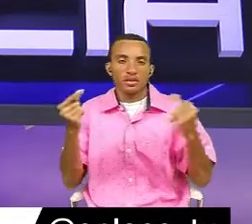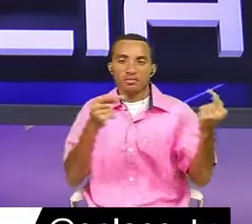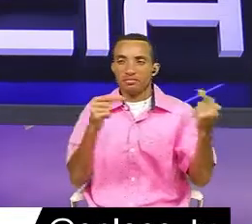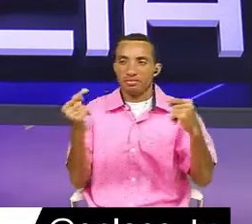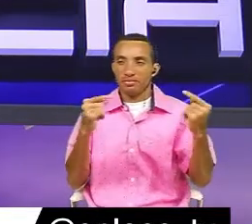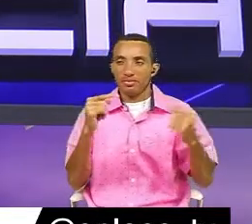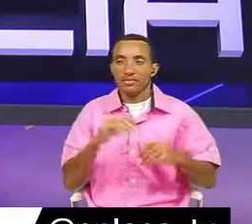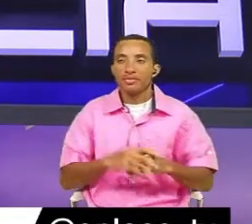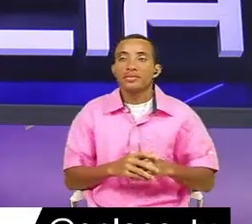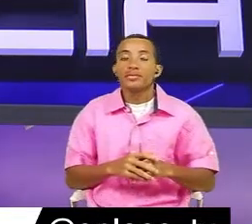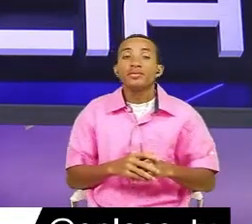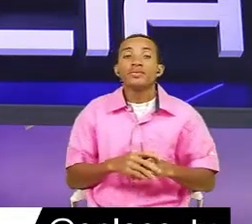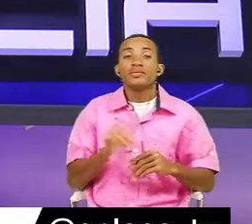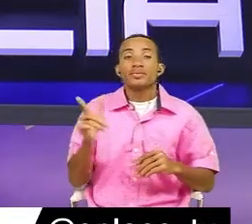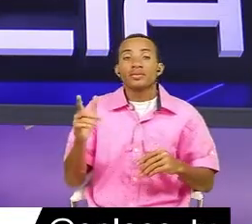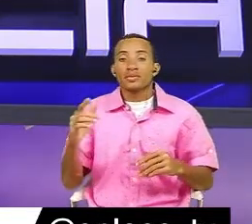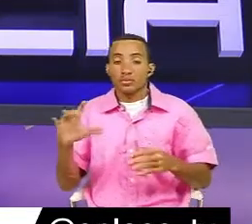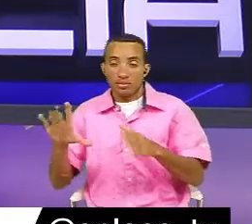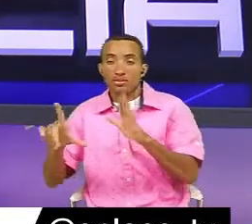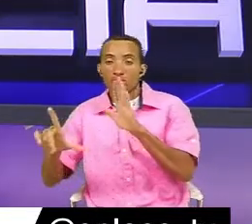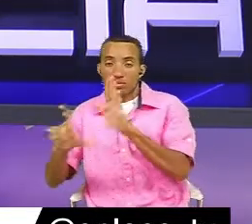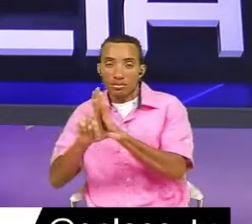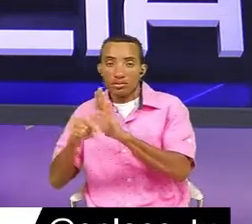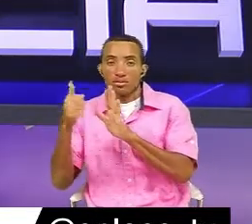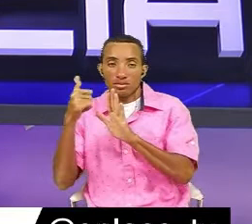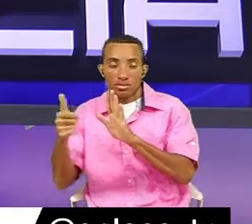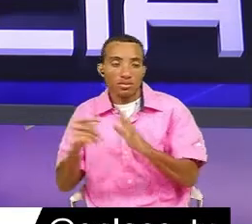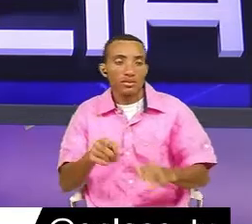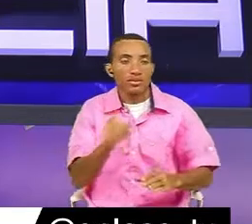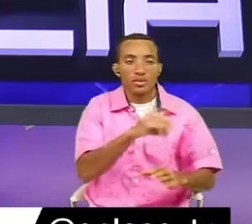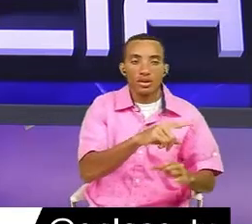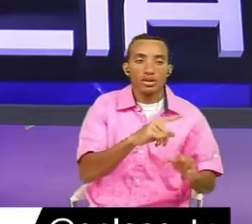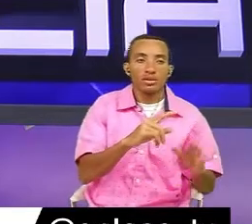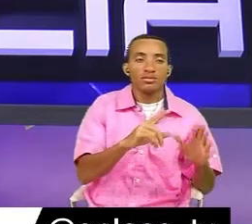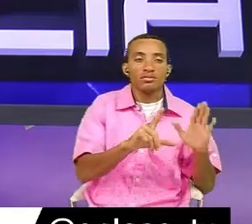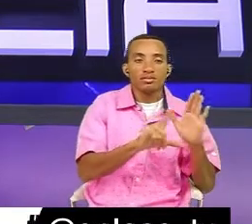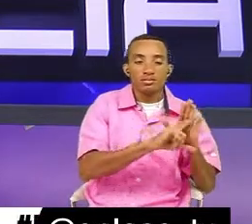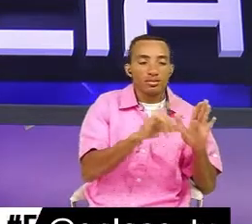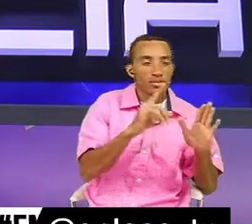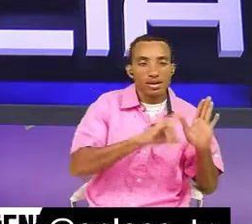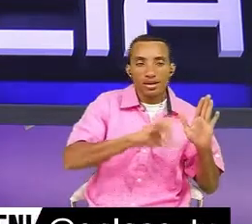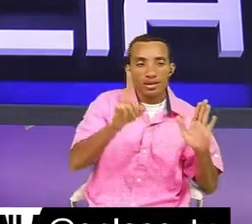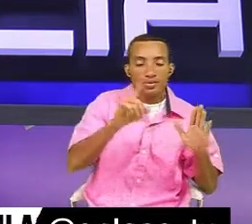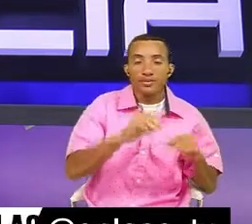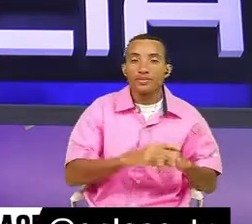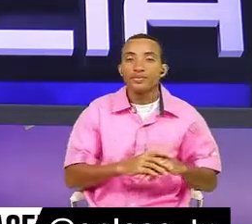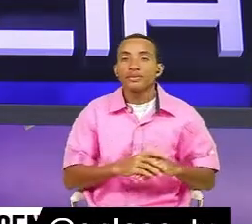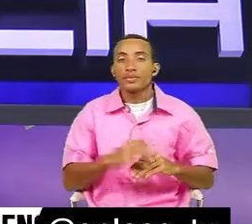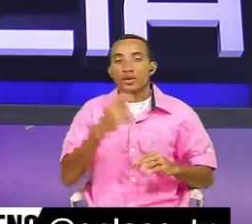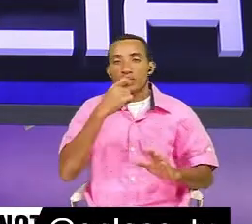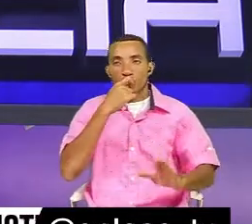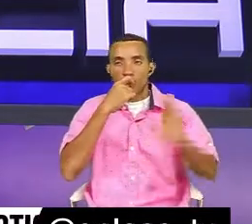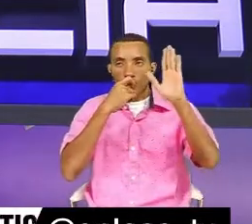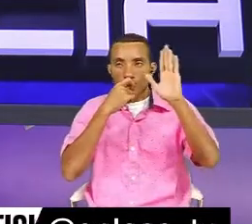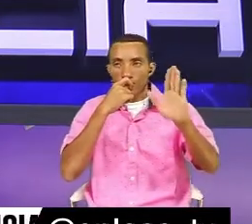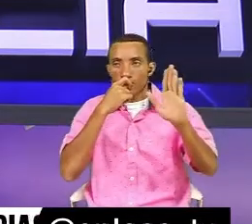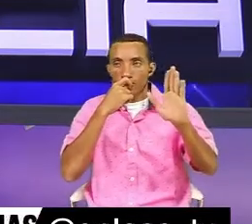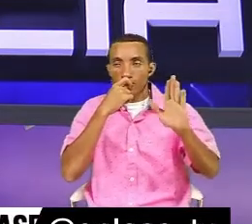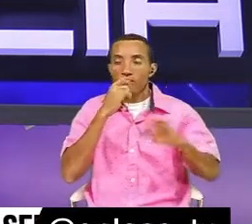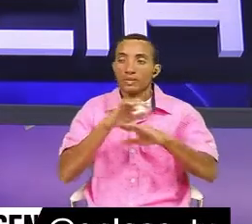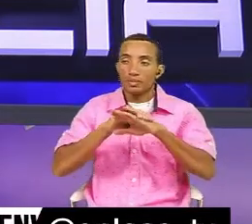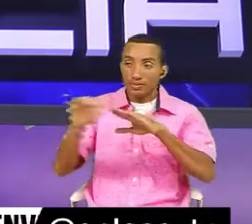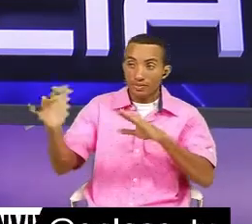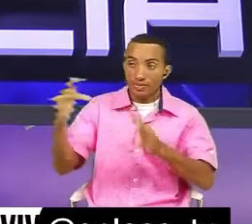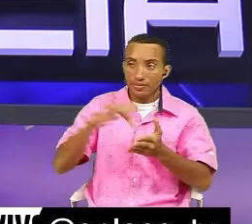legal y el transporte legal en Barranca Bermeja, hemos invitado a nuestro set de noticias al director de la Inspección de Tránsito y Transporte de Barranca